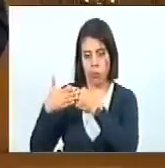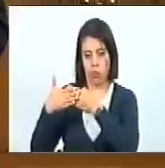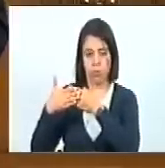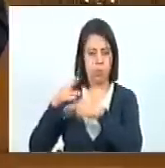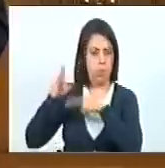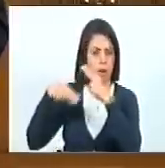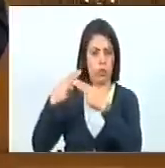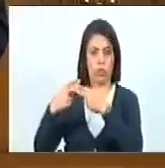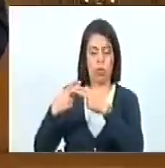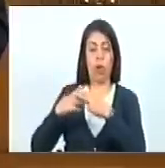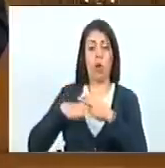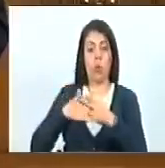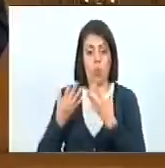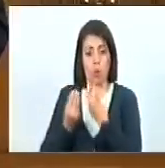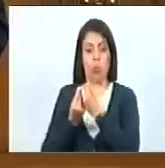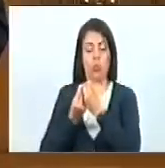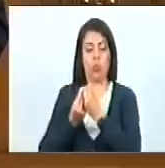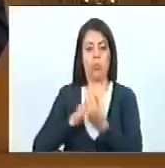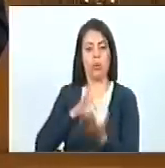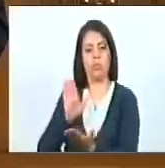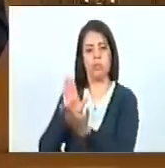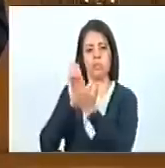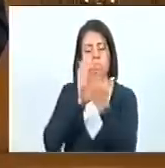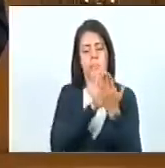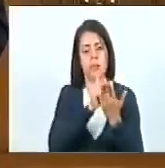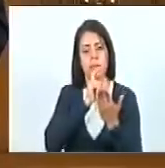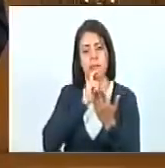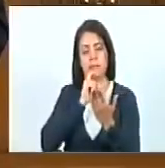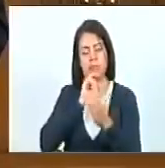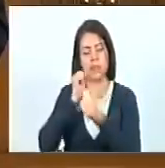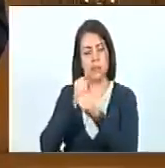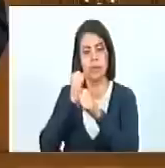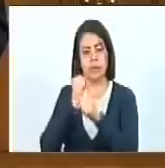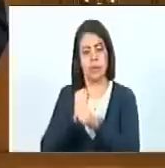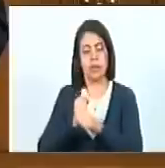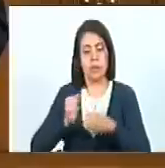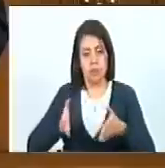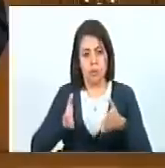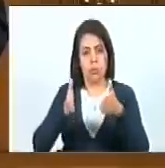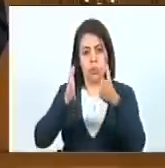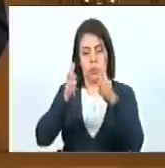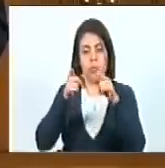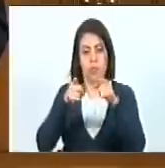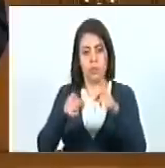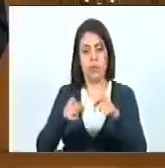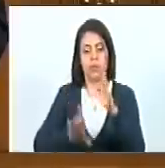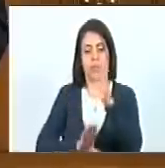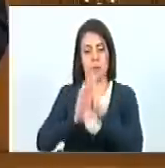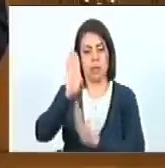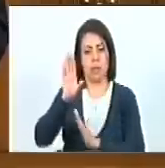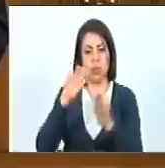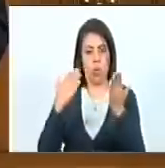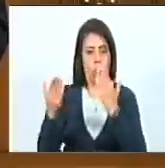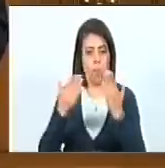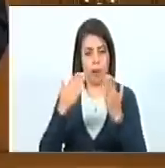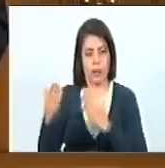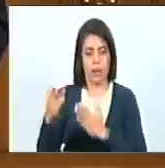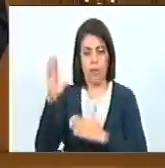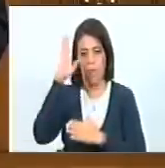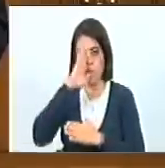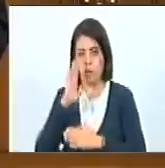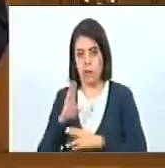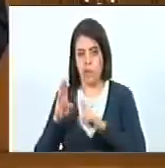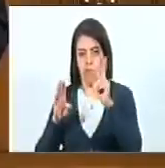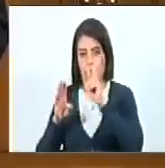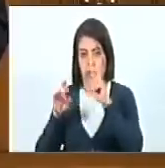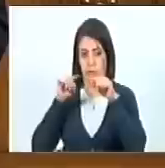podamos enfrentar las tareas, los desafíos y los caminos del desarrollo compartido. Brasil y